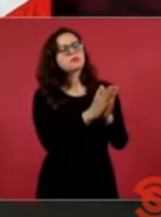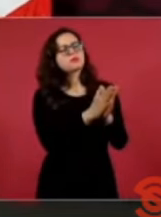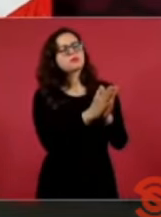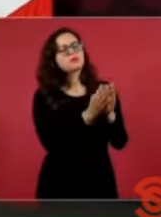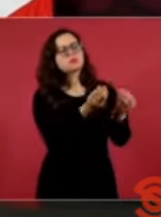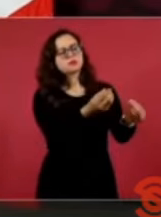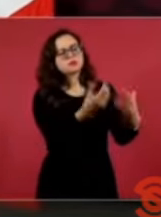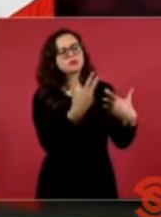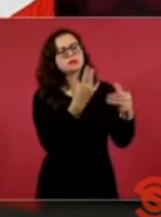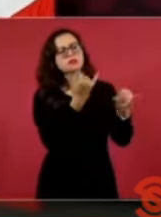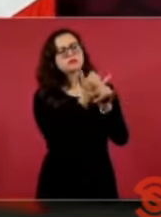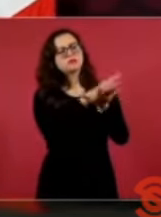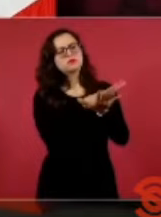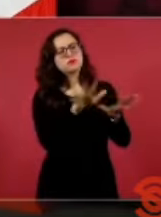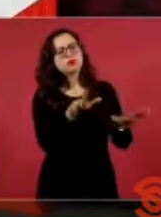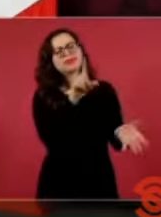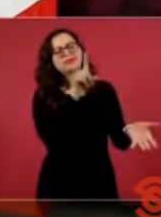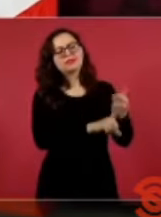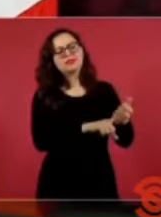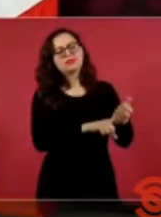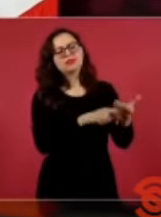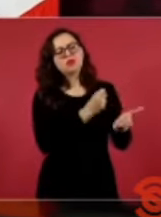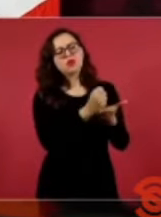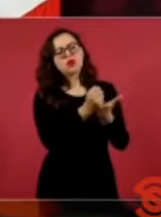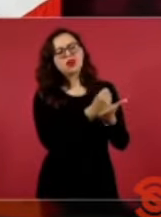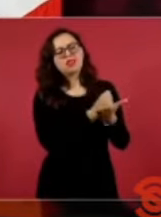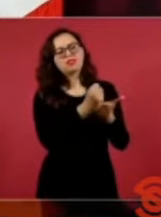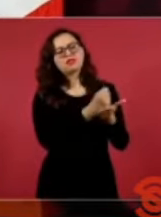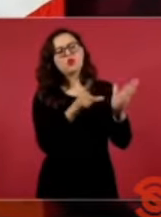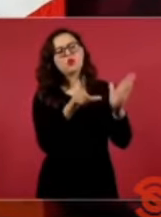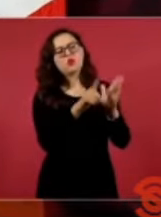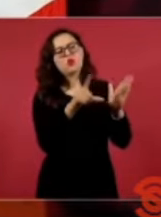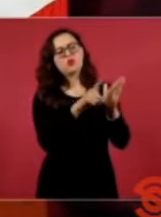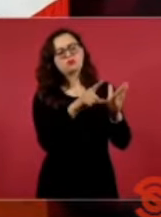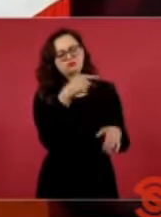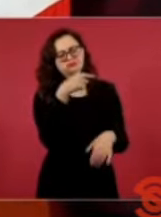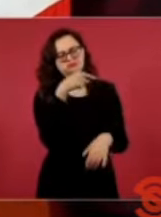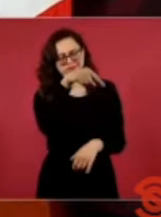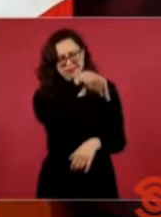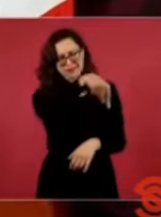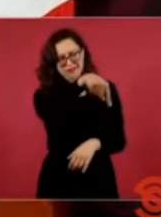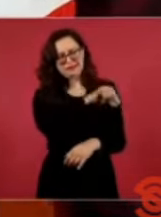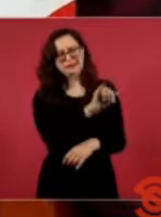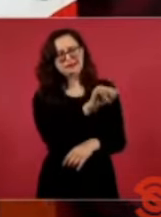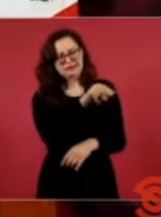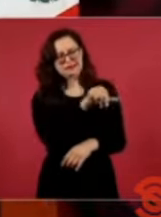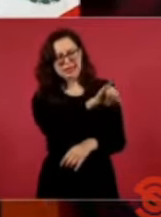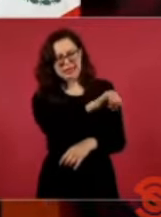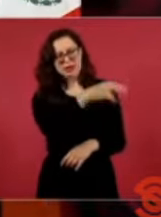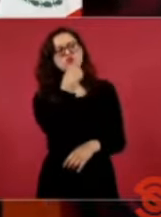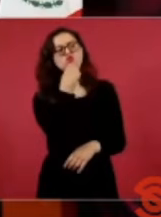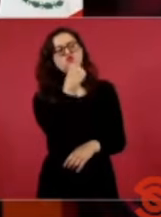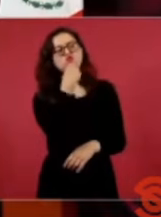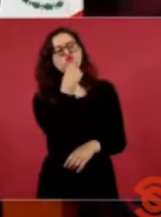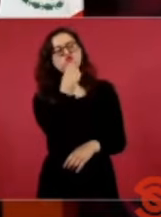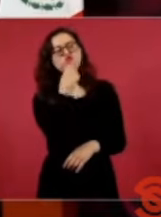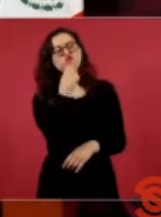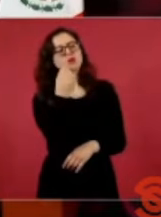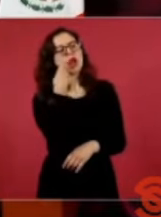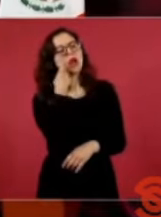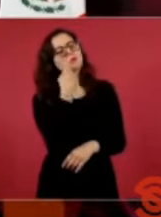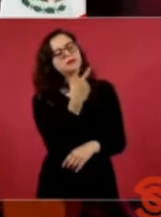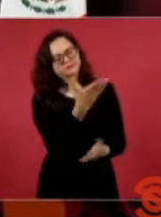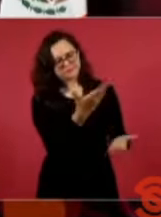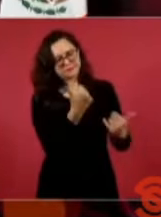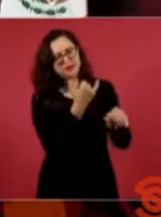las tarjetas de crédito que utilizan para sus